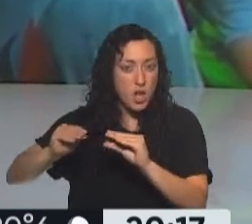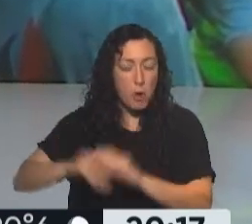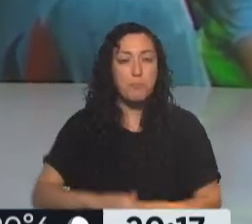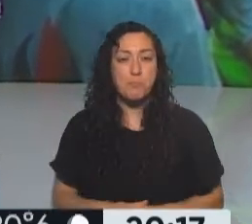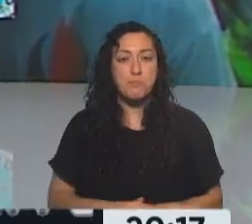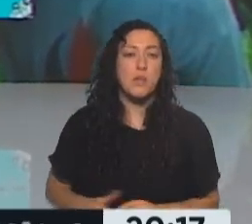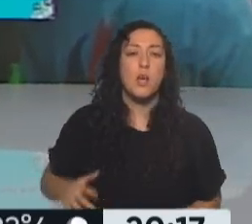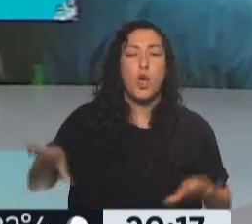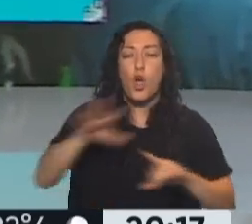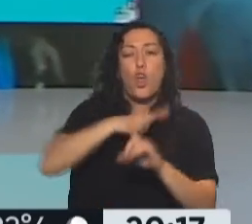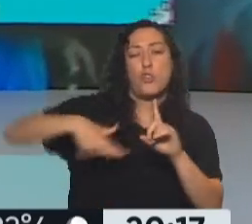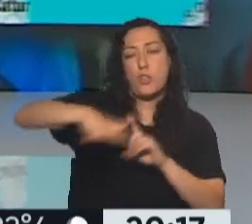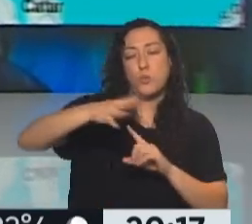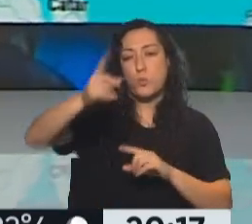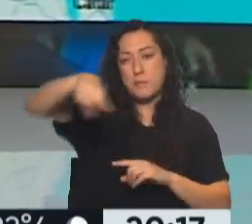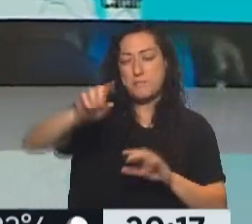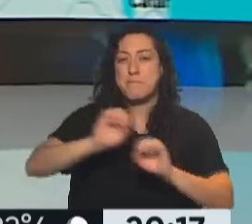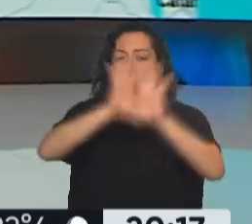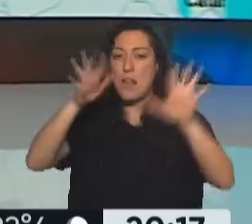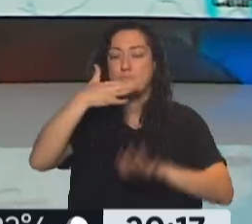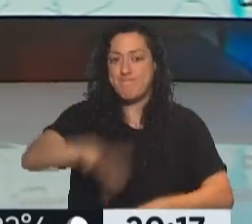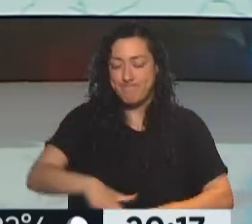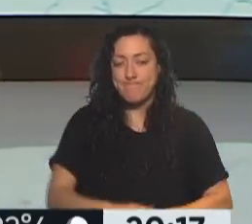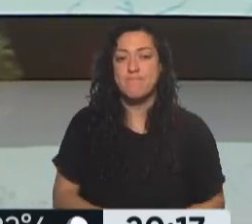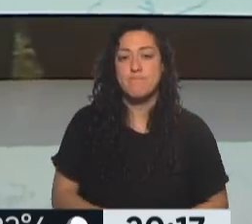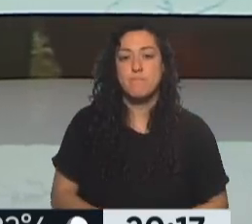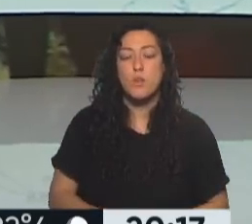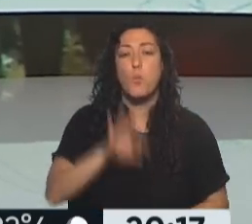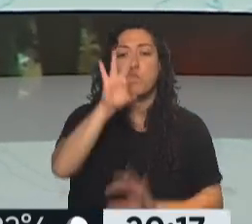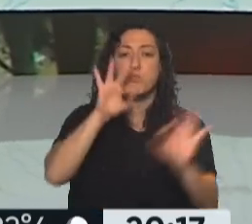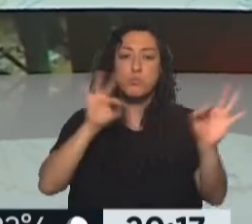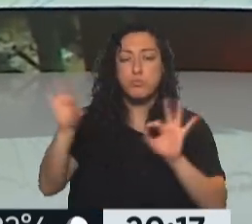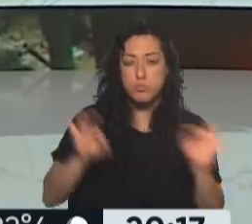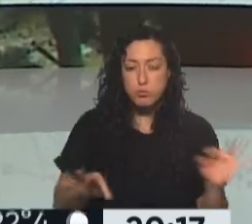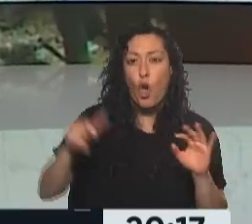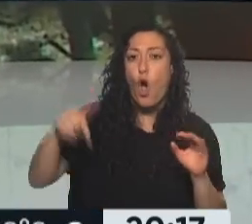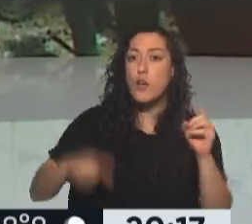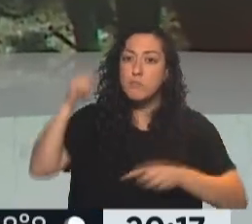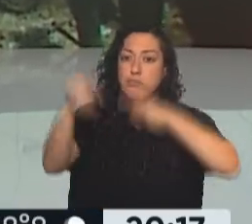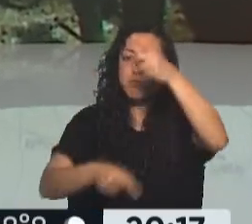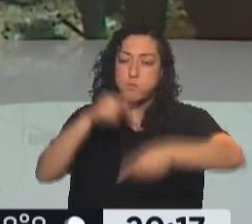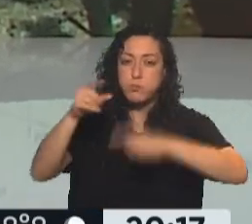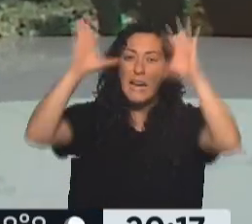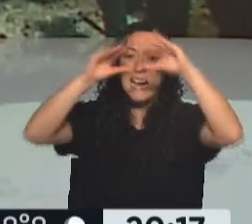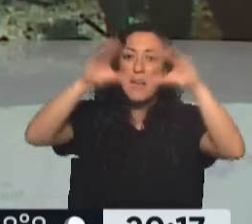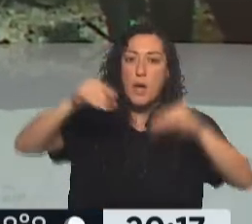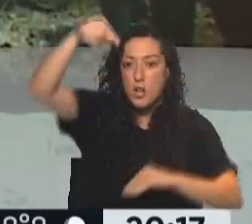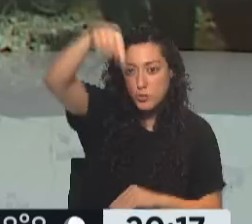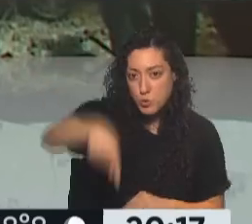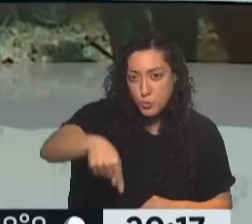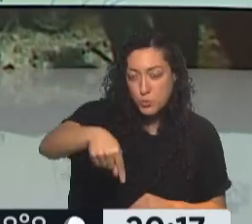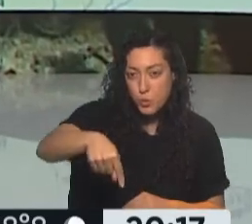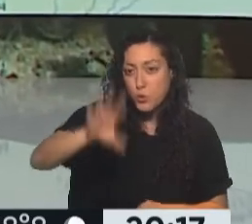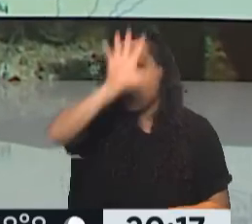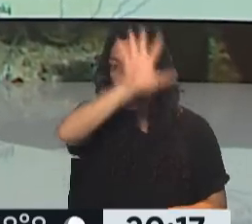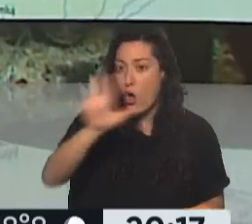en el contexto. Pero nos vamos concretamente a los lugares donde fueron los ataques hoy en Líbano. Acá estamos viendo, todo esto es